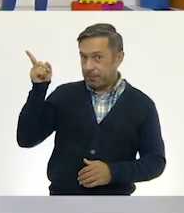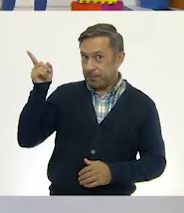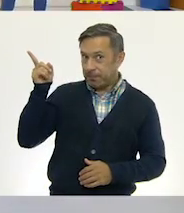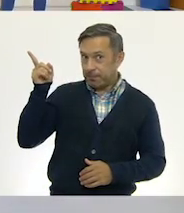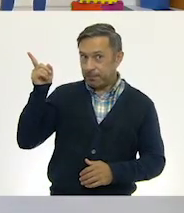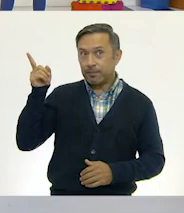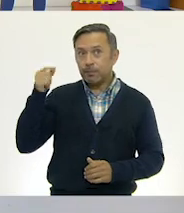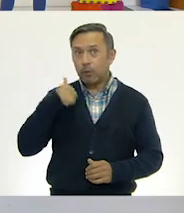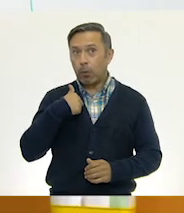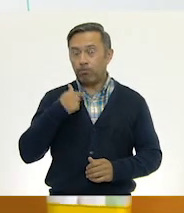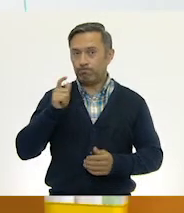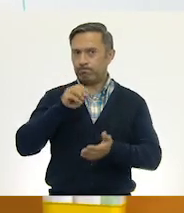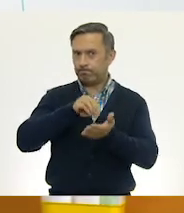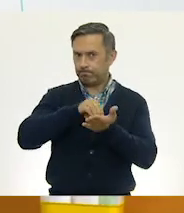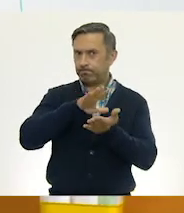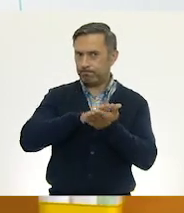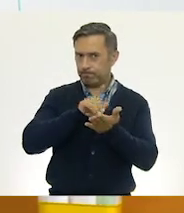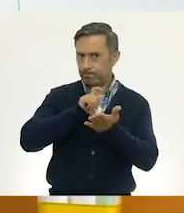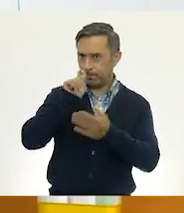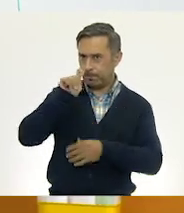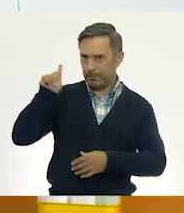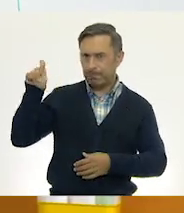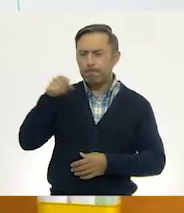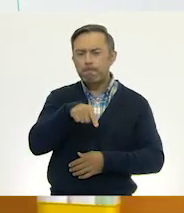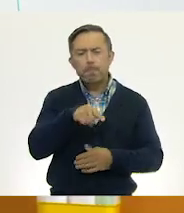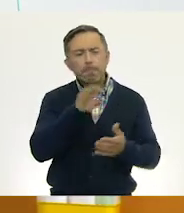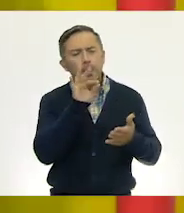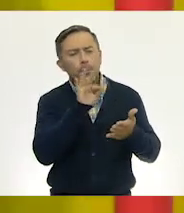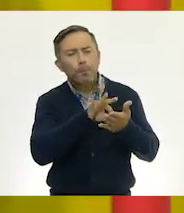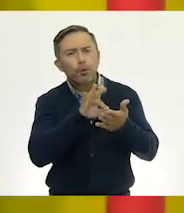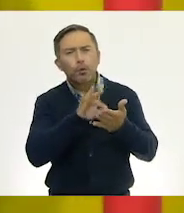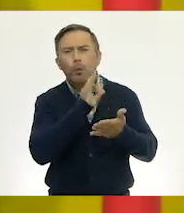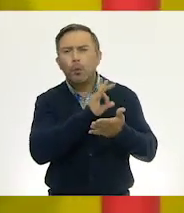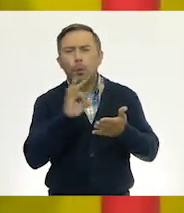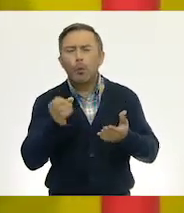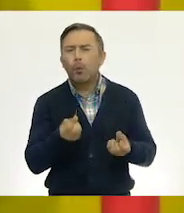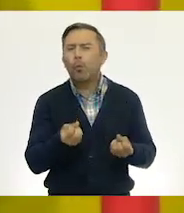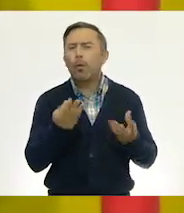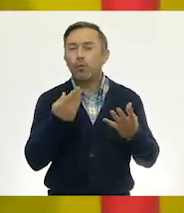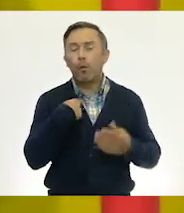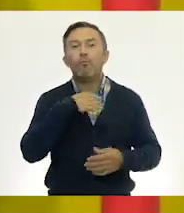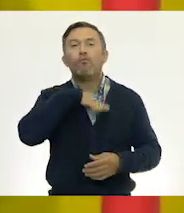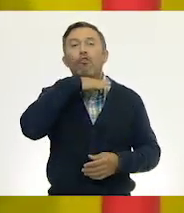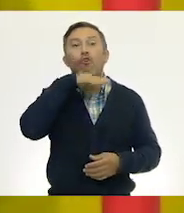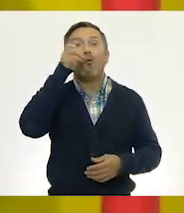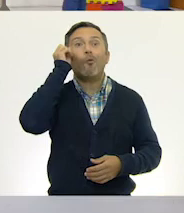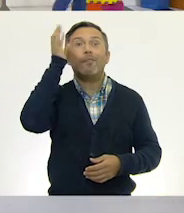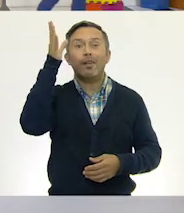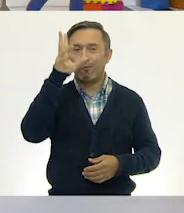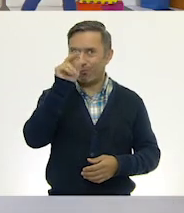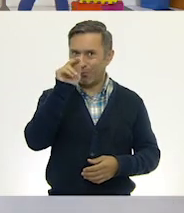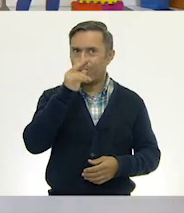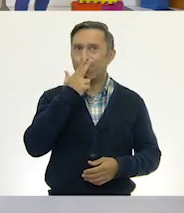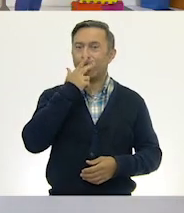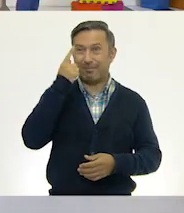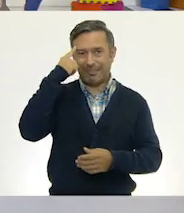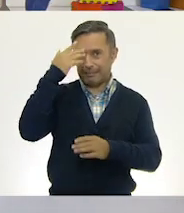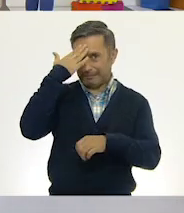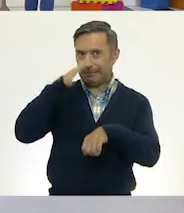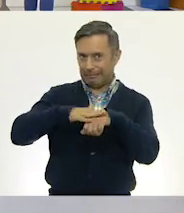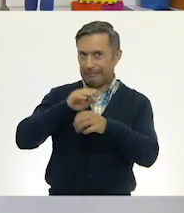olvide cuántos puntos obtuviste en esta primera ronda, ¿te parece? Así es. Entonces, tú tuviste